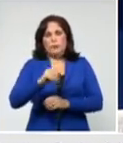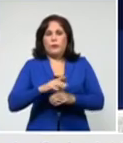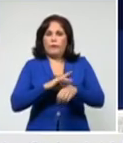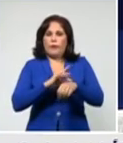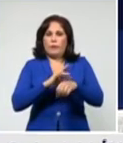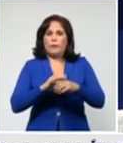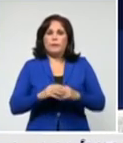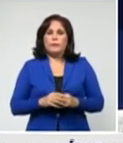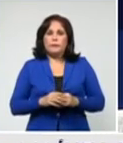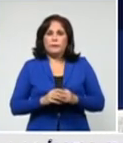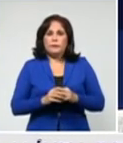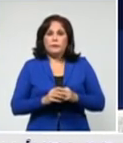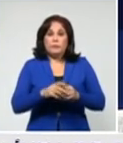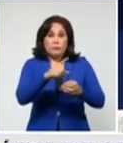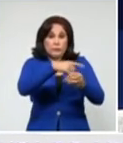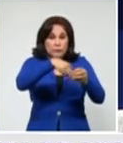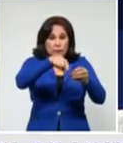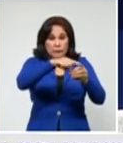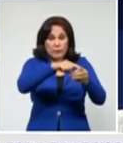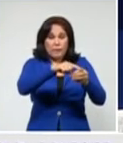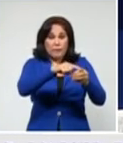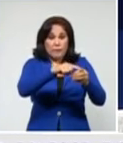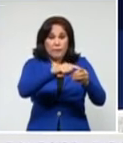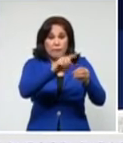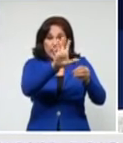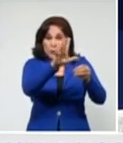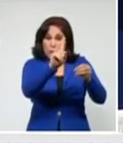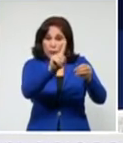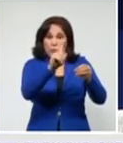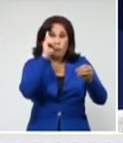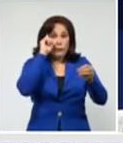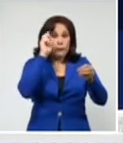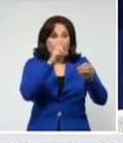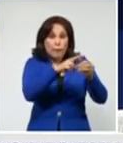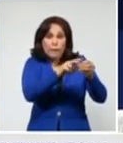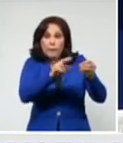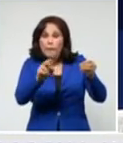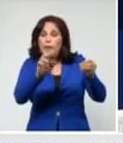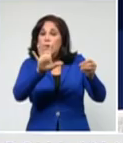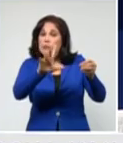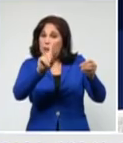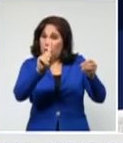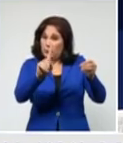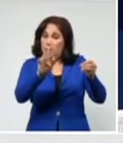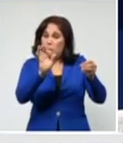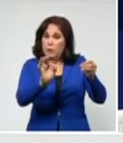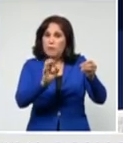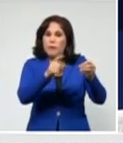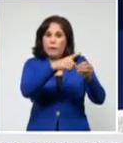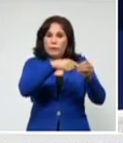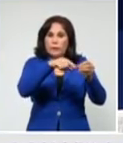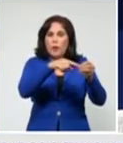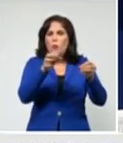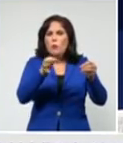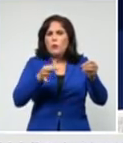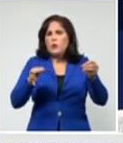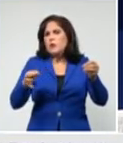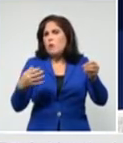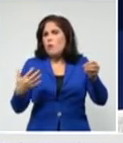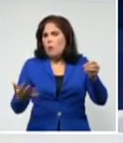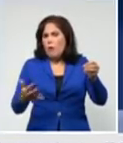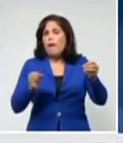Los 33 casos por cuando distribuimos esto por municipio, pues tenemos